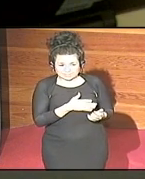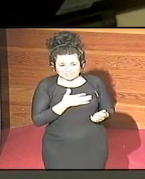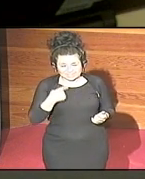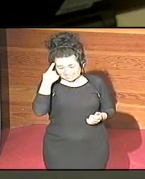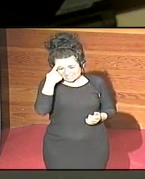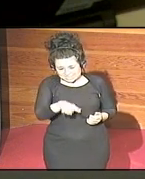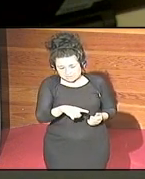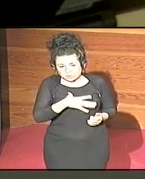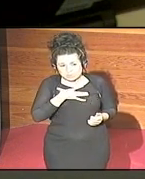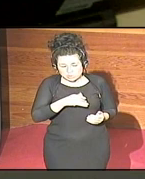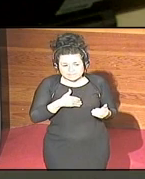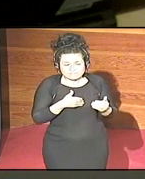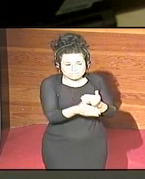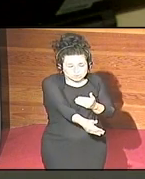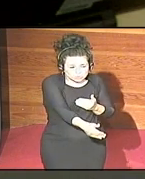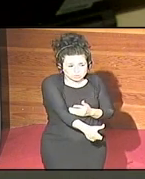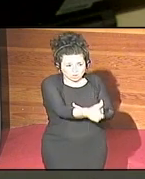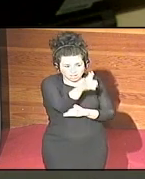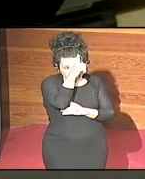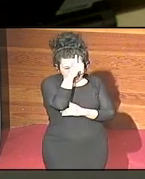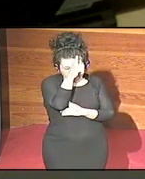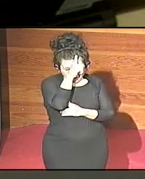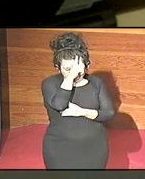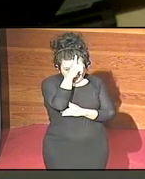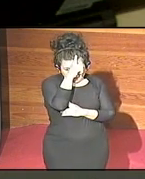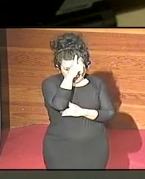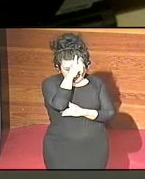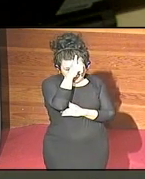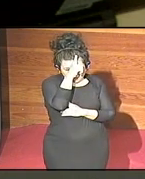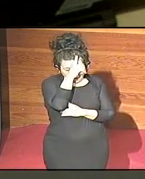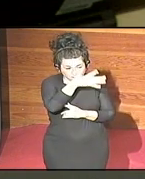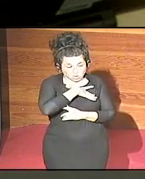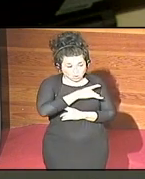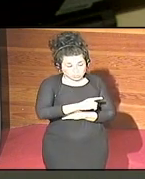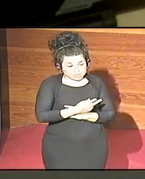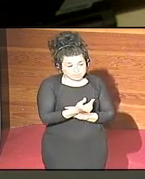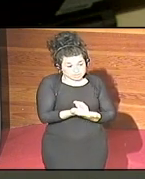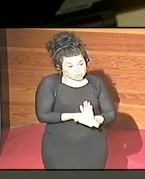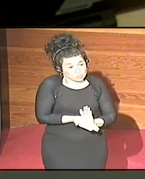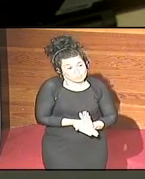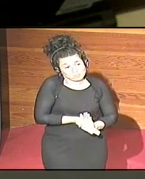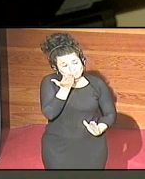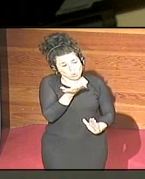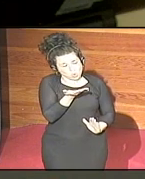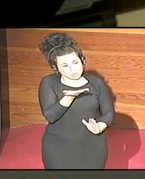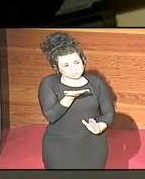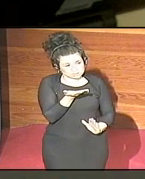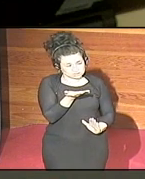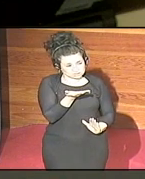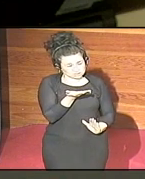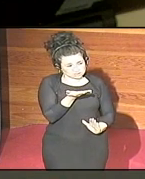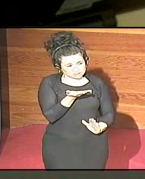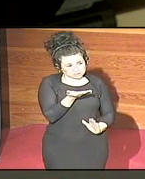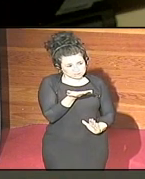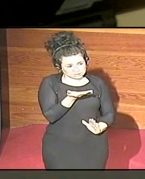al escenario en que Alemania llegase a haber una inflación bastante considerable e incluso la